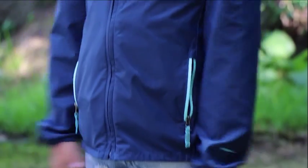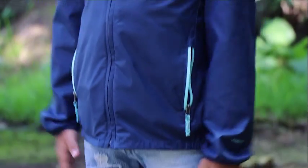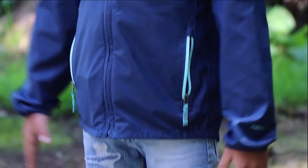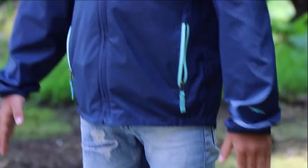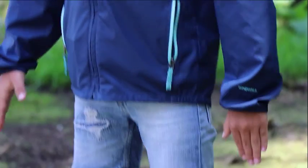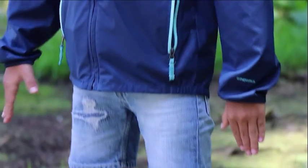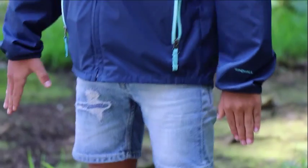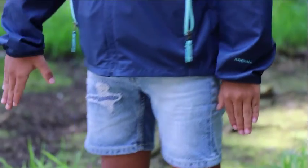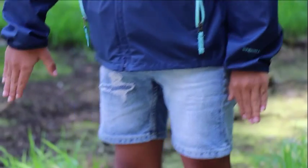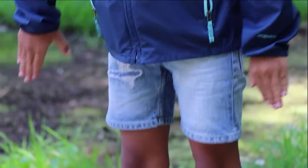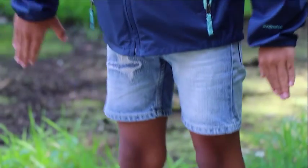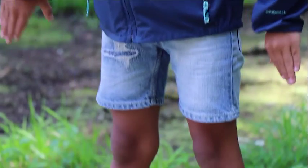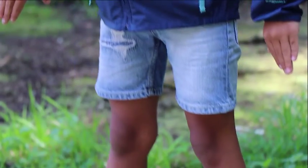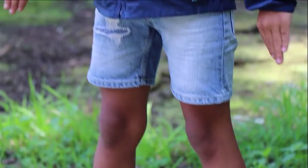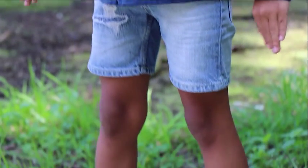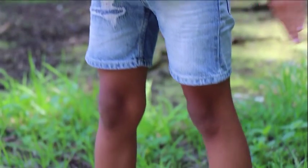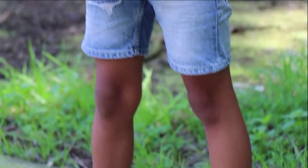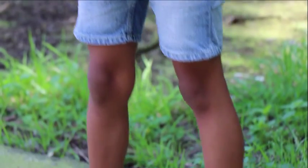pies.